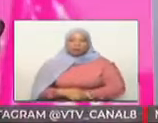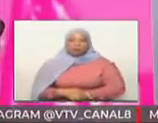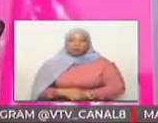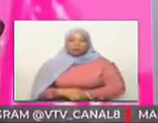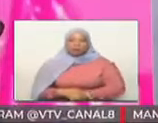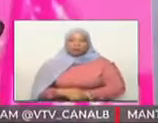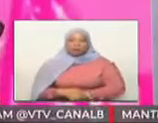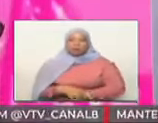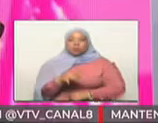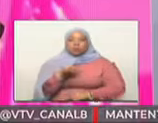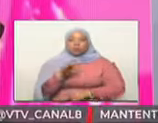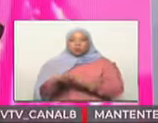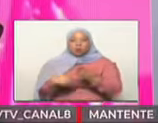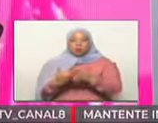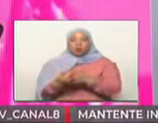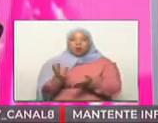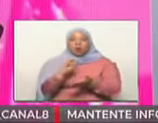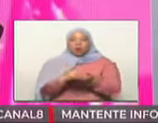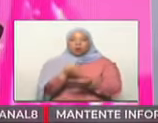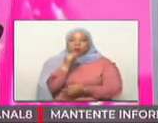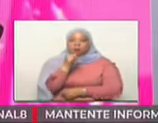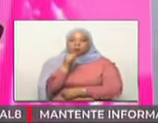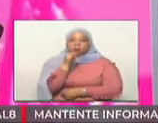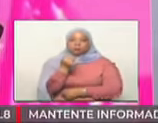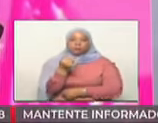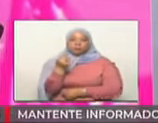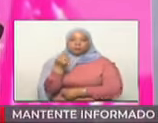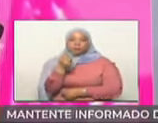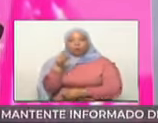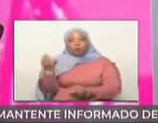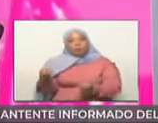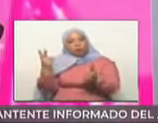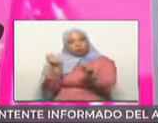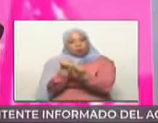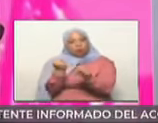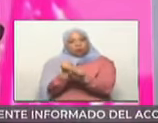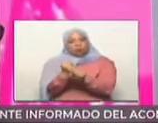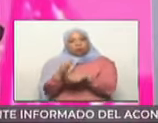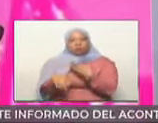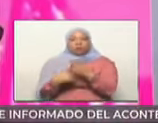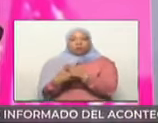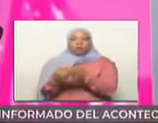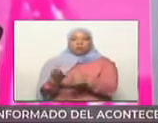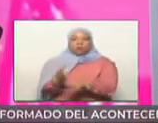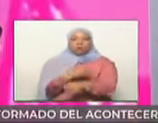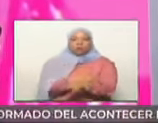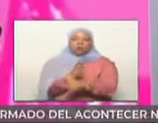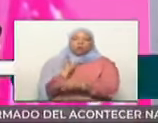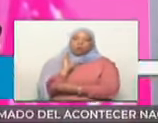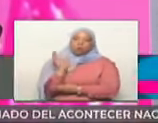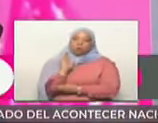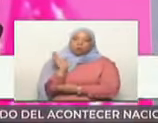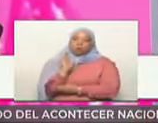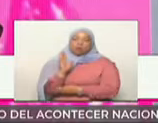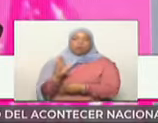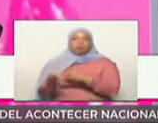Hemos tenido varias veces la grata oportunidad de entrevistarlo, de conversar con usted en este espacio